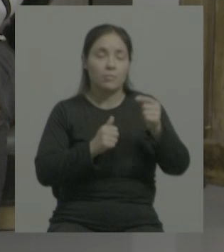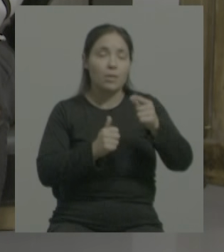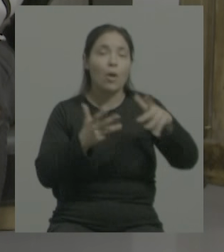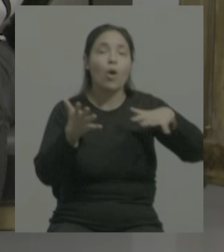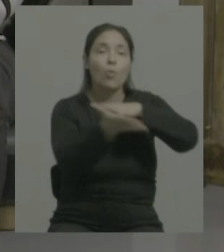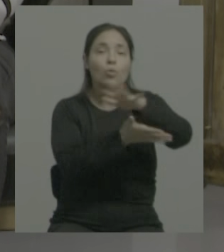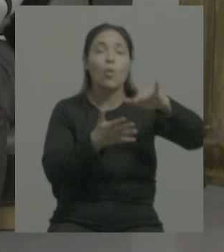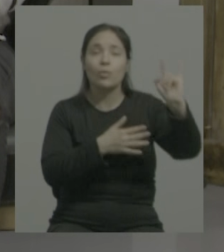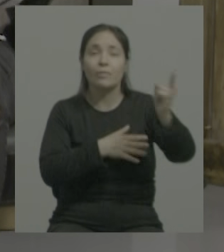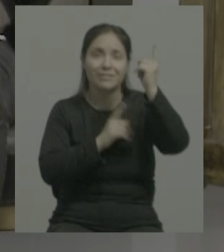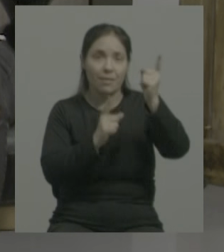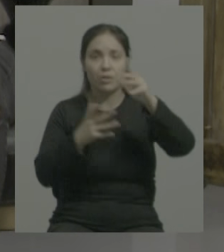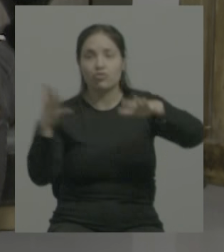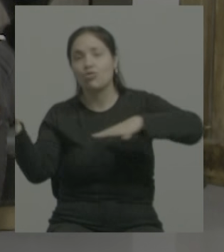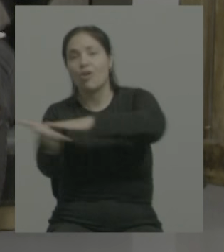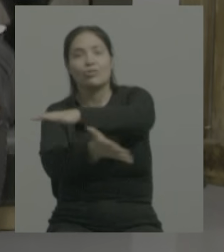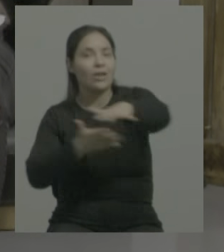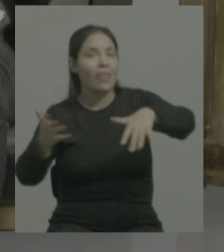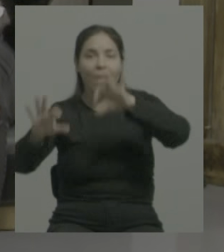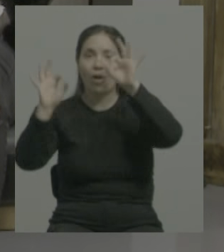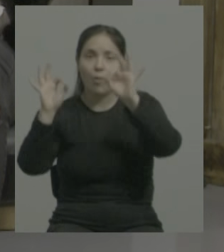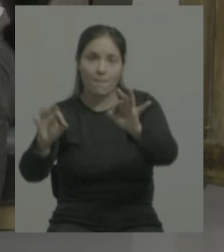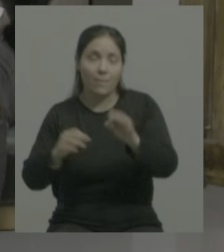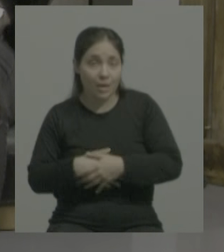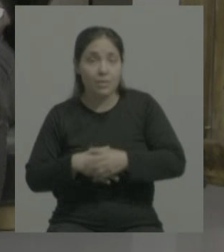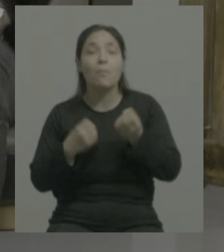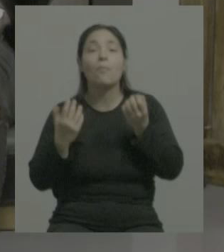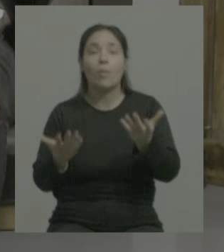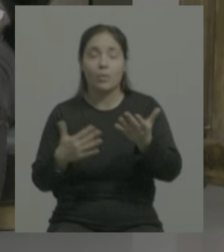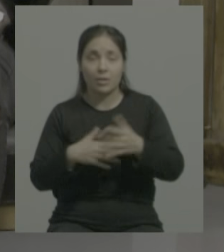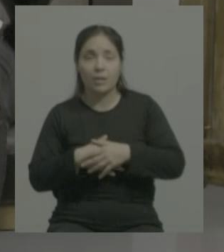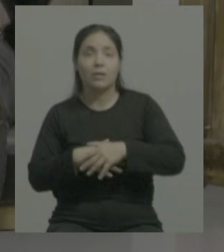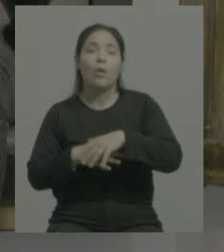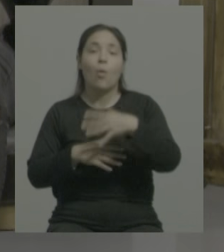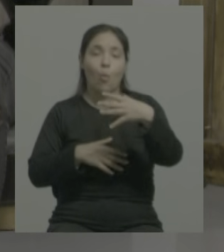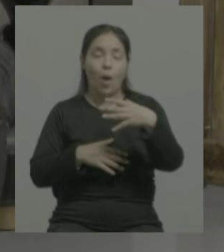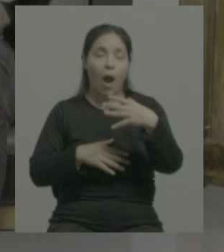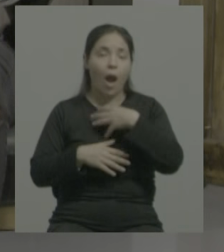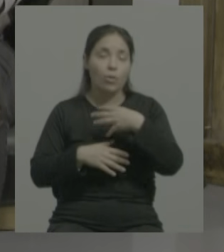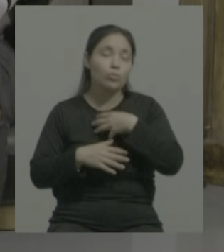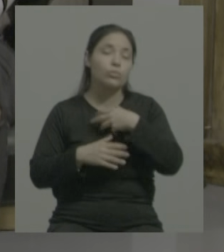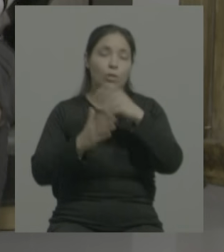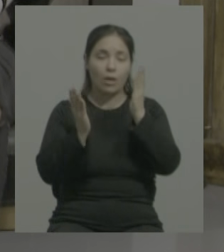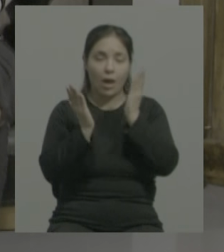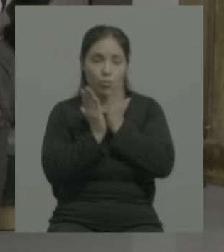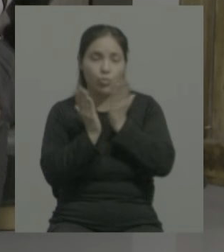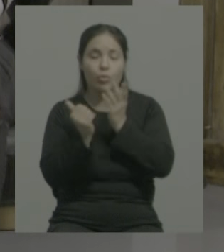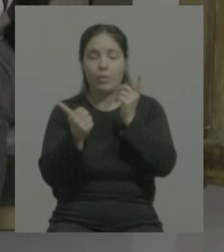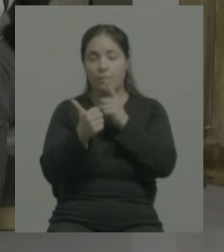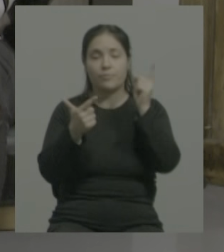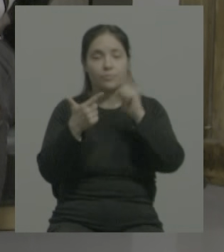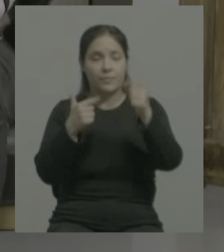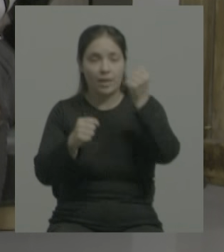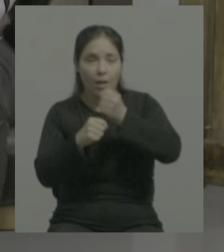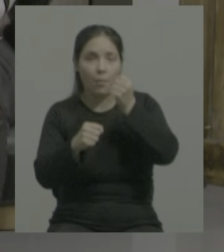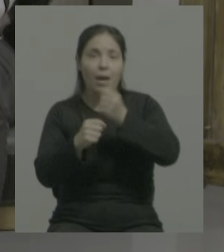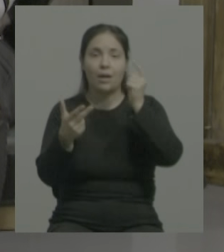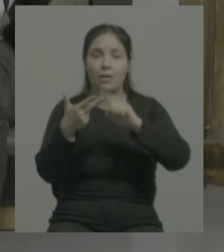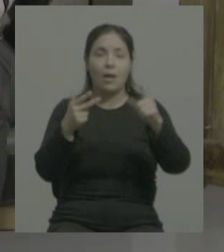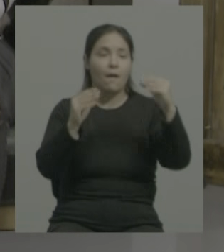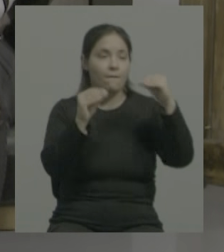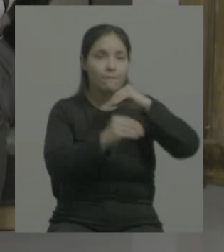también a la sociedad en general, del estudiante que trabaja, que aporta a su familia, que busca la universidad pública